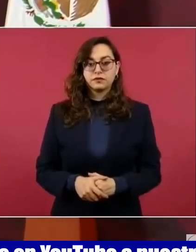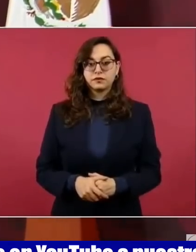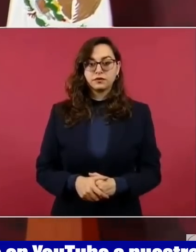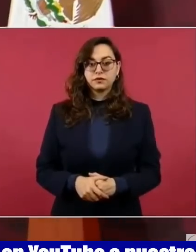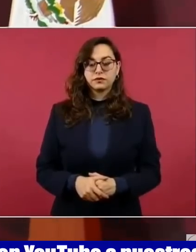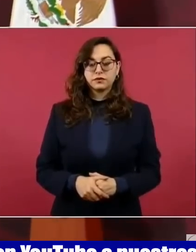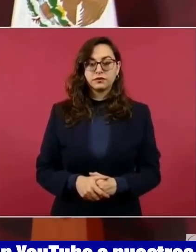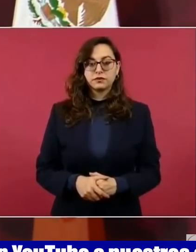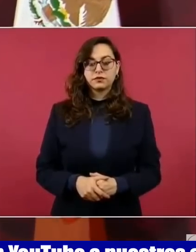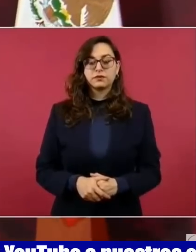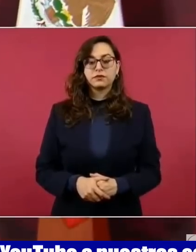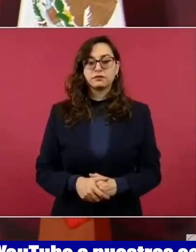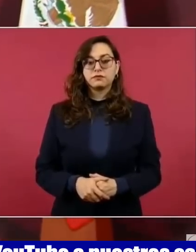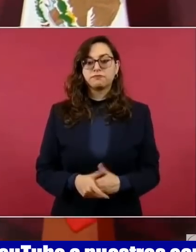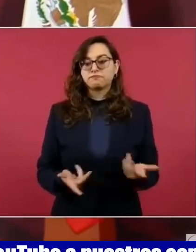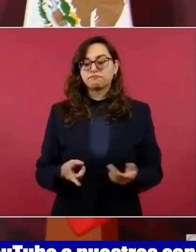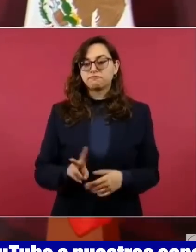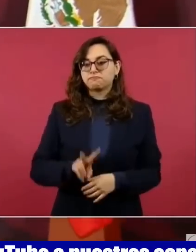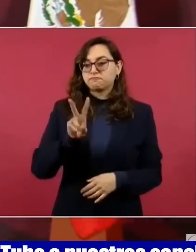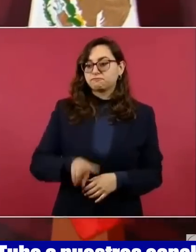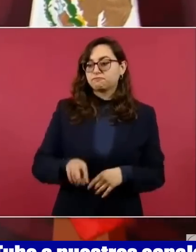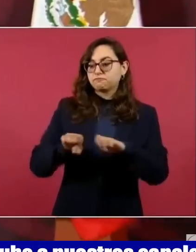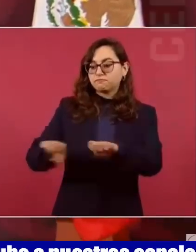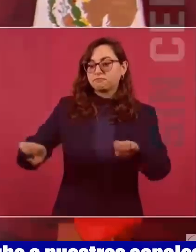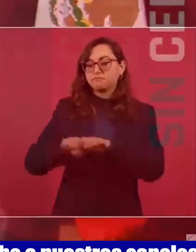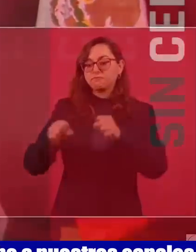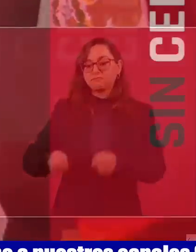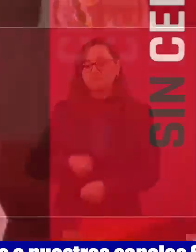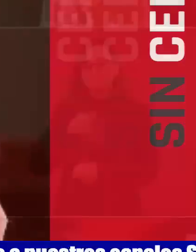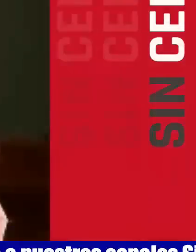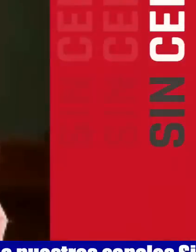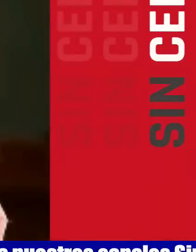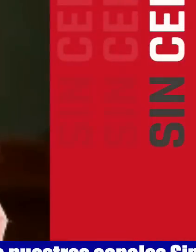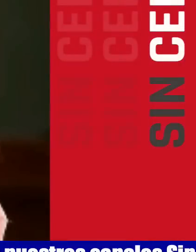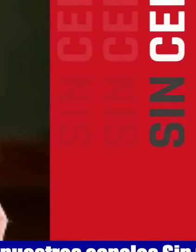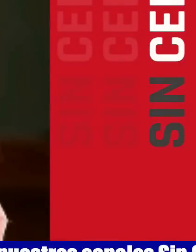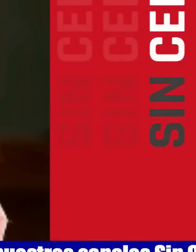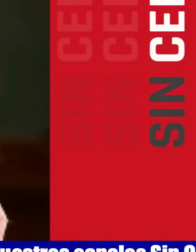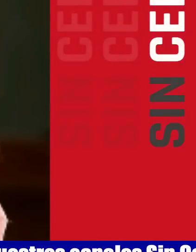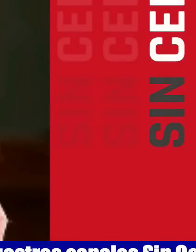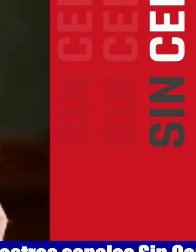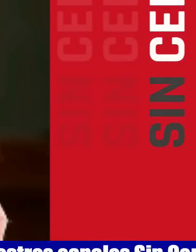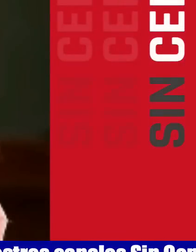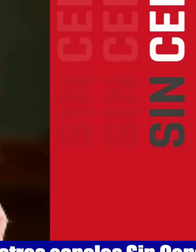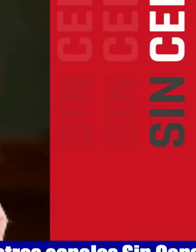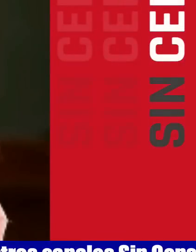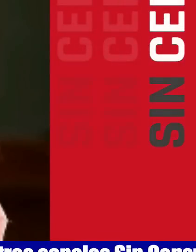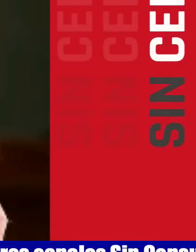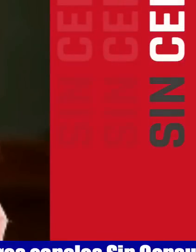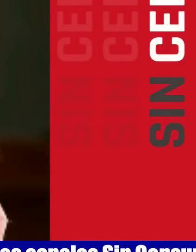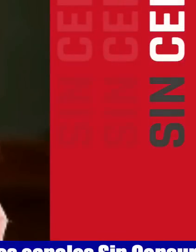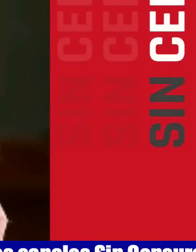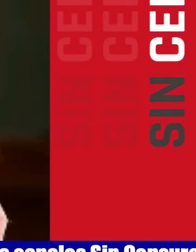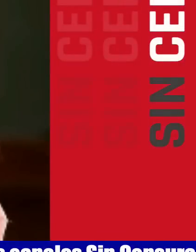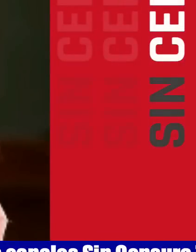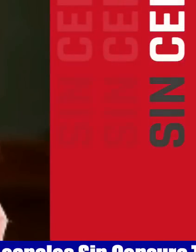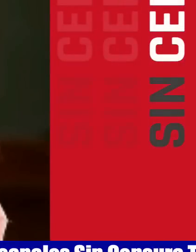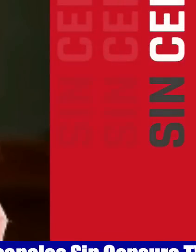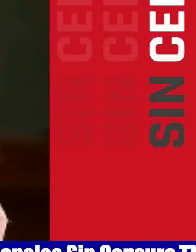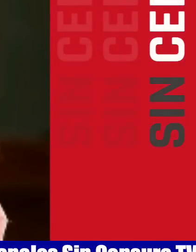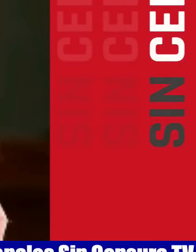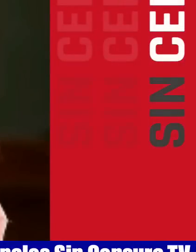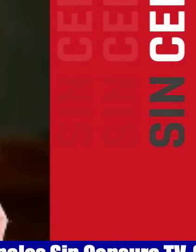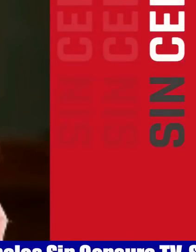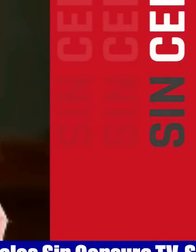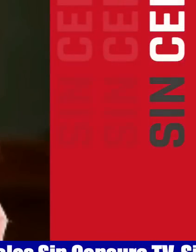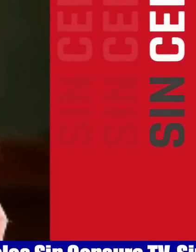preguntó Dalila Escobar, le cuestiona, disculpe usted, le interrumpe, le cuestiona si en caso de que se determine que hubo plagio, pues si cambiara de